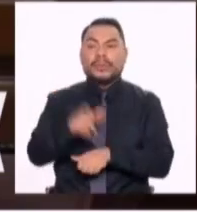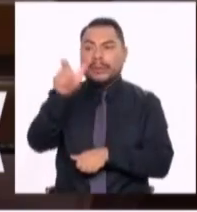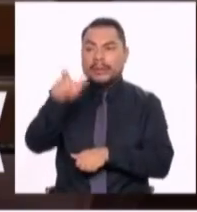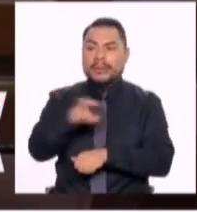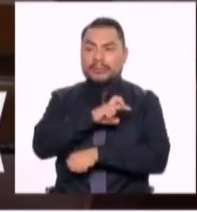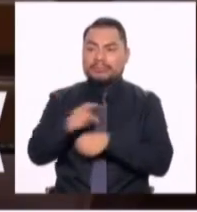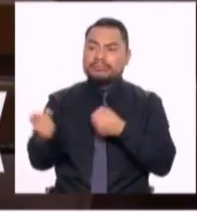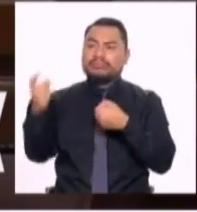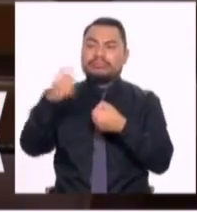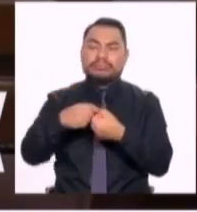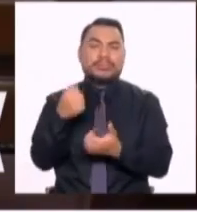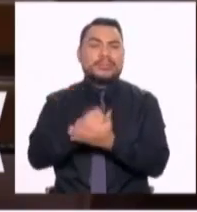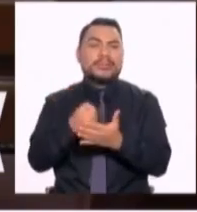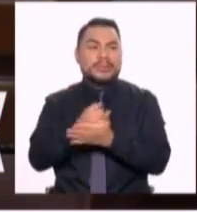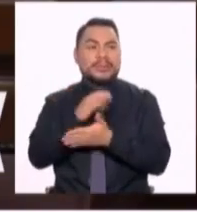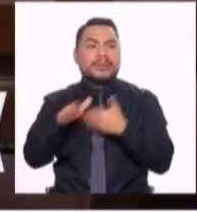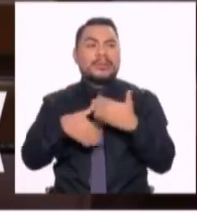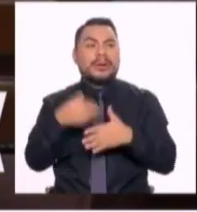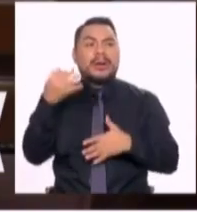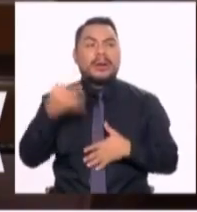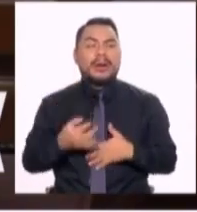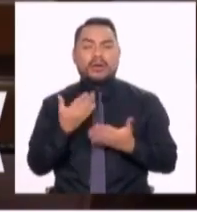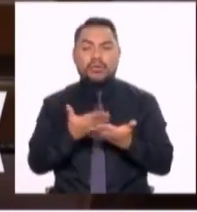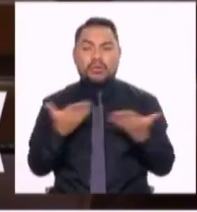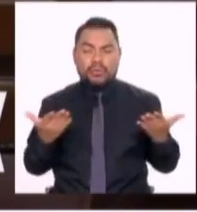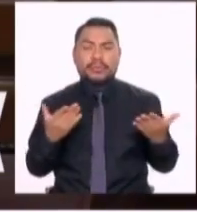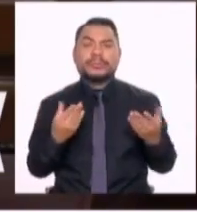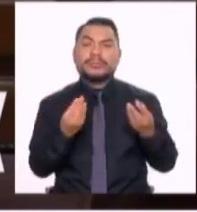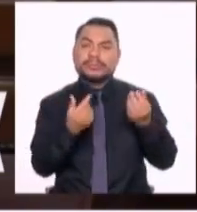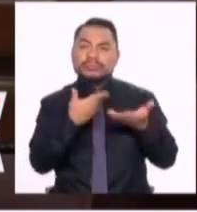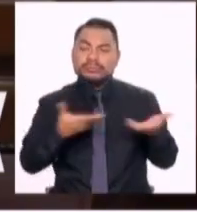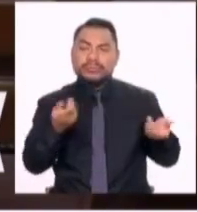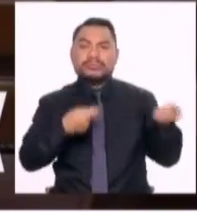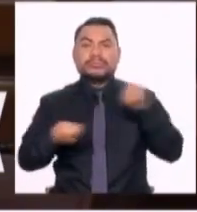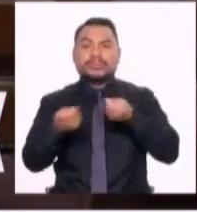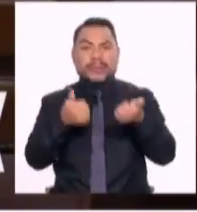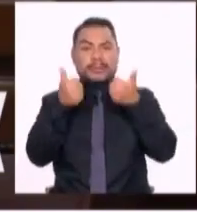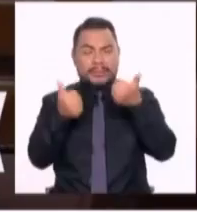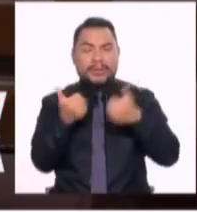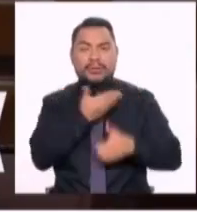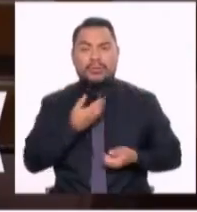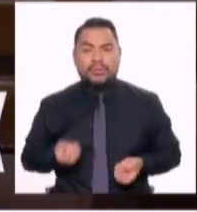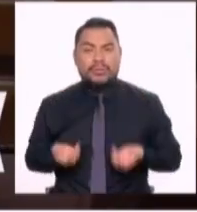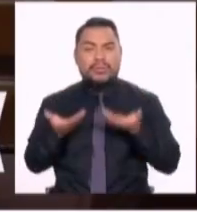seguimos de mal en peor, todo está una desgracia aquí